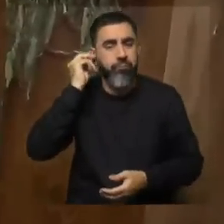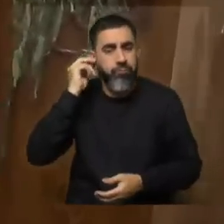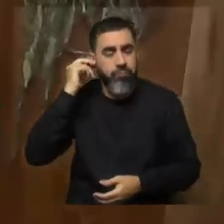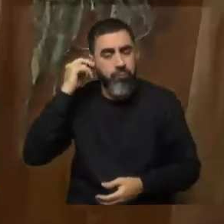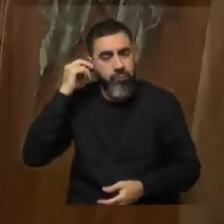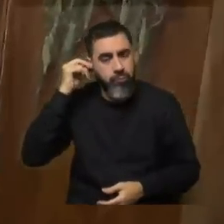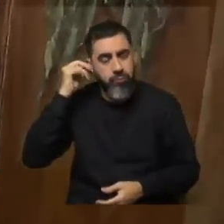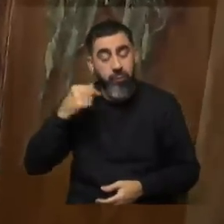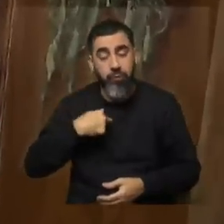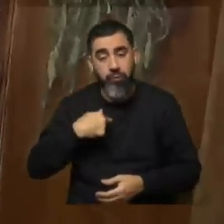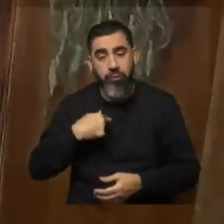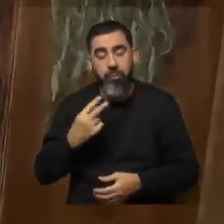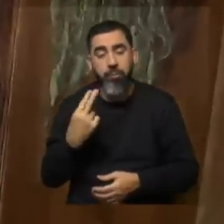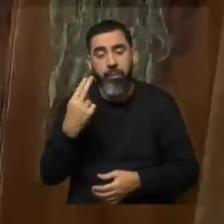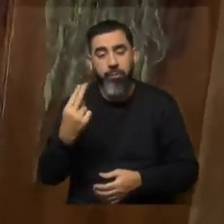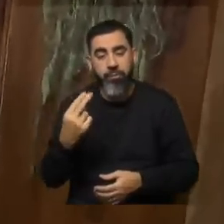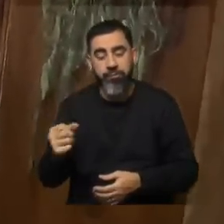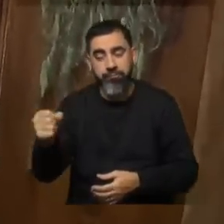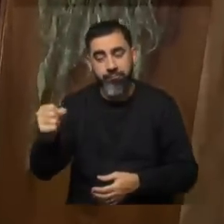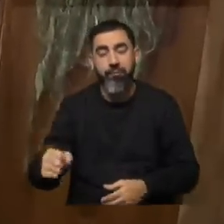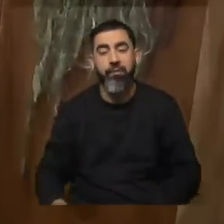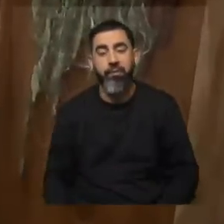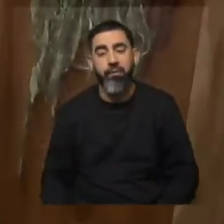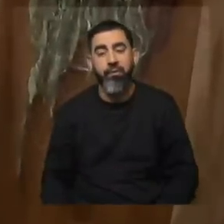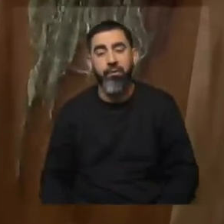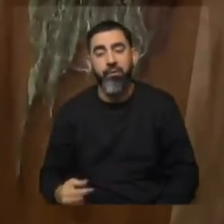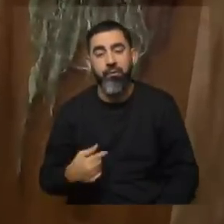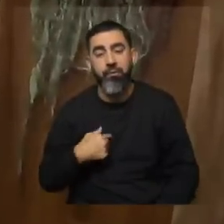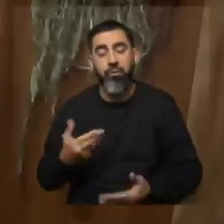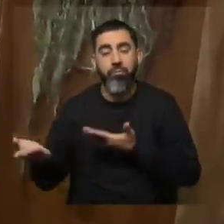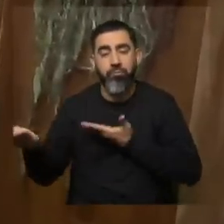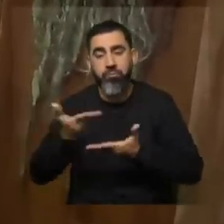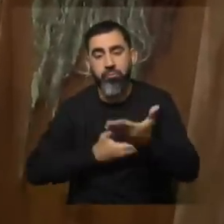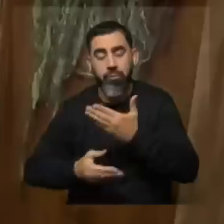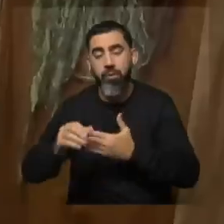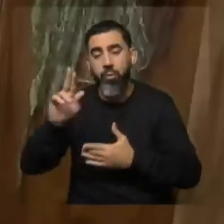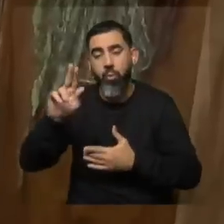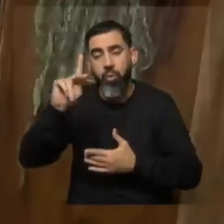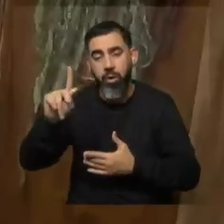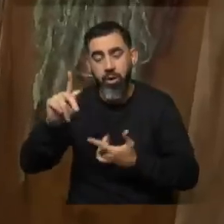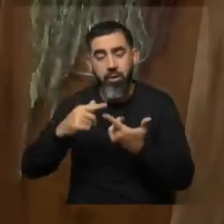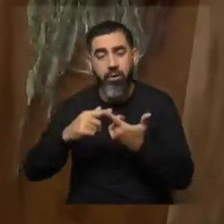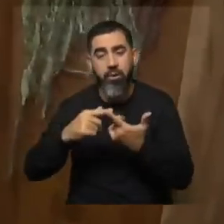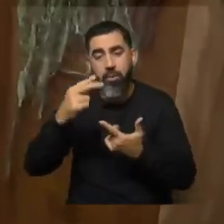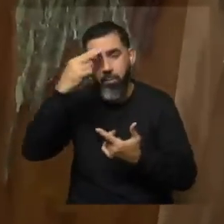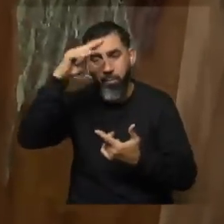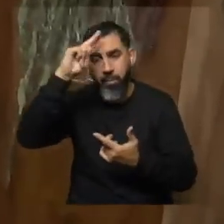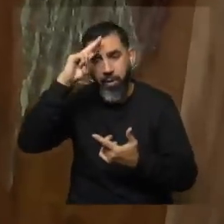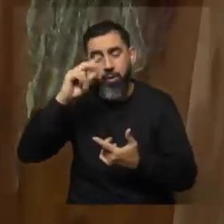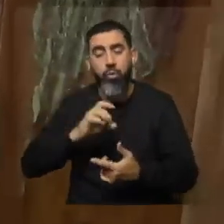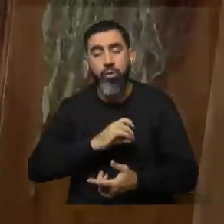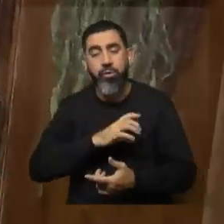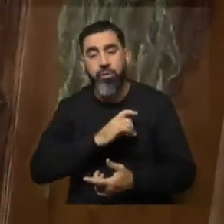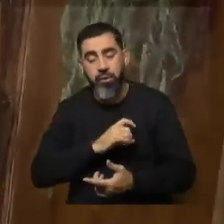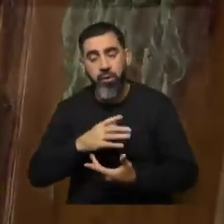yo intercambié permiso yo intercambié con Gran Bretaña con México con chile